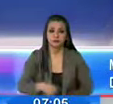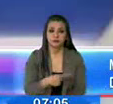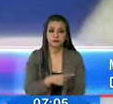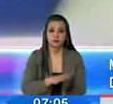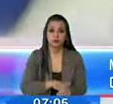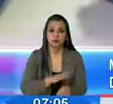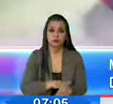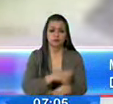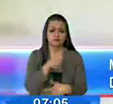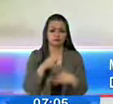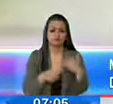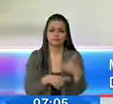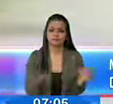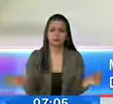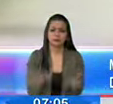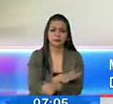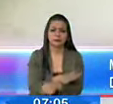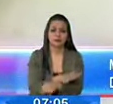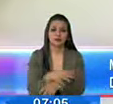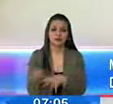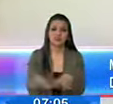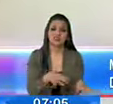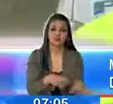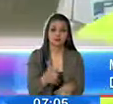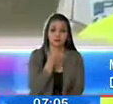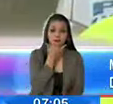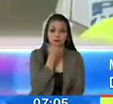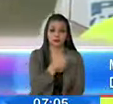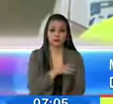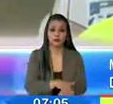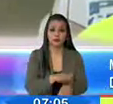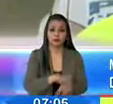decir, un compendio de presuntas actividades ilícitas.